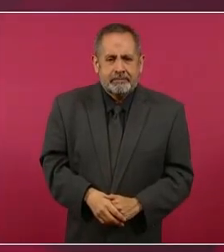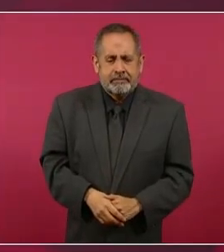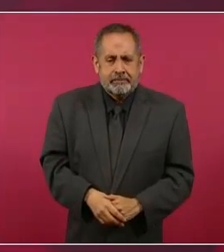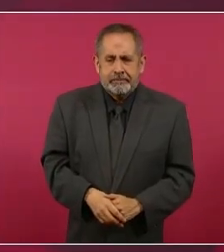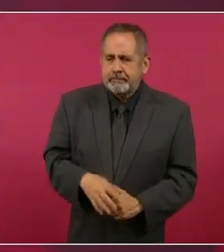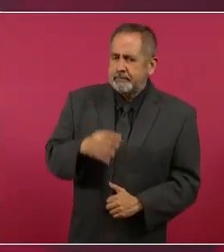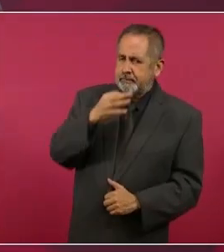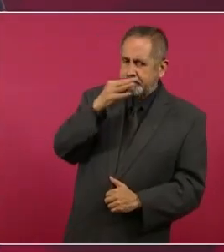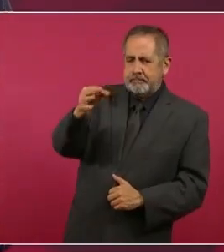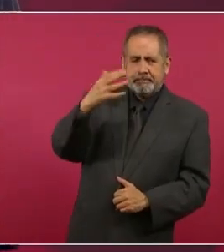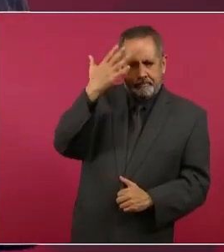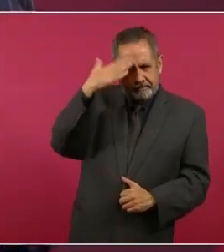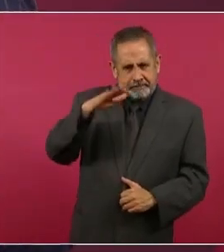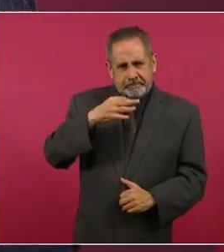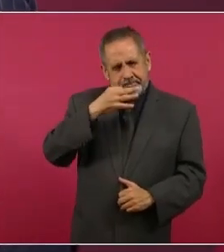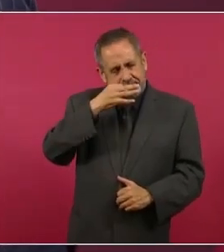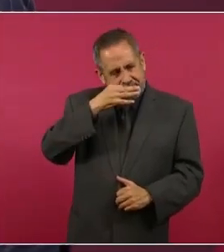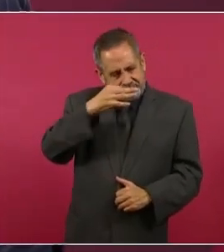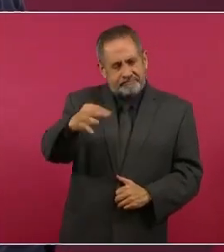sepa que